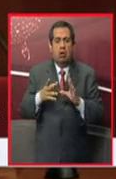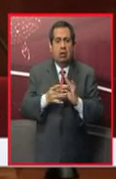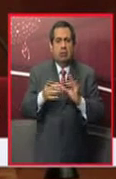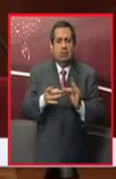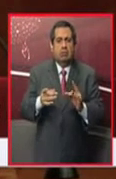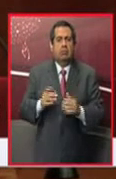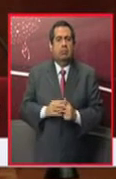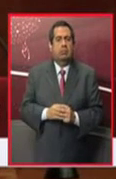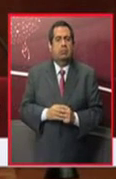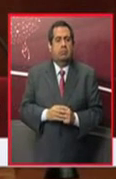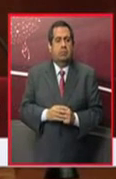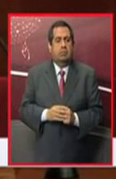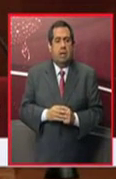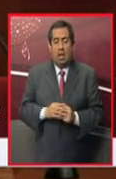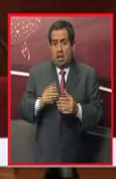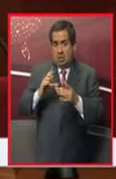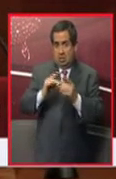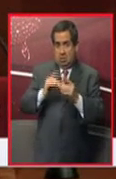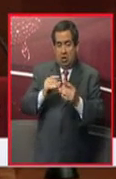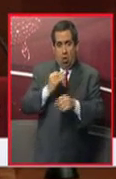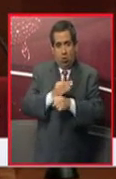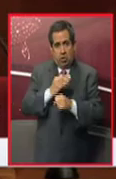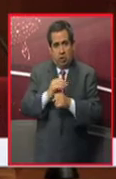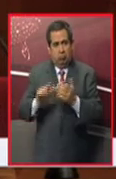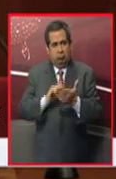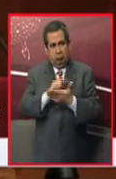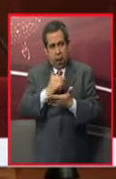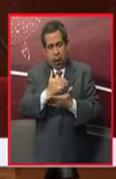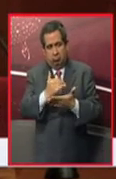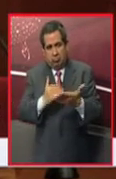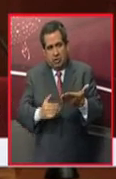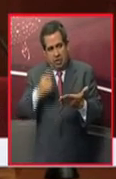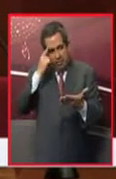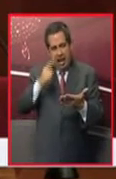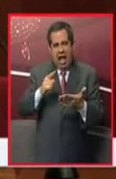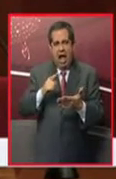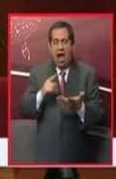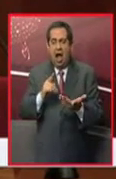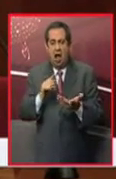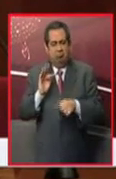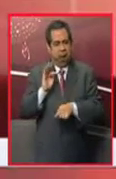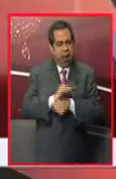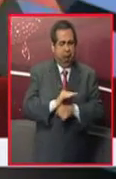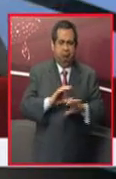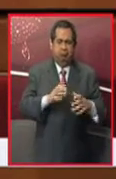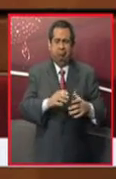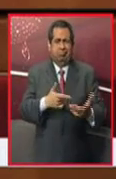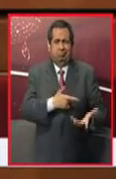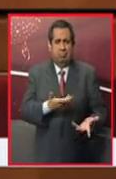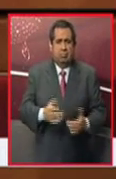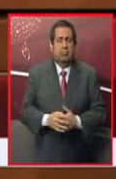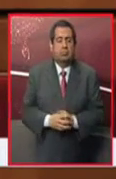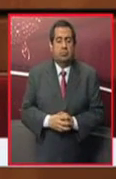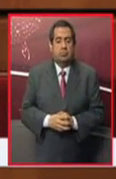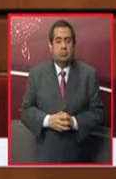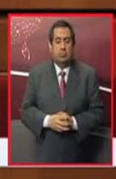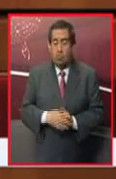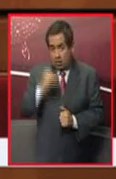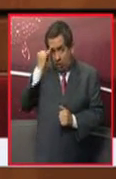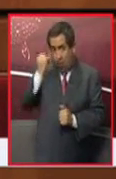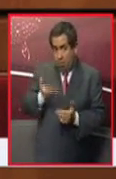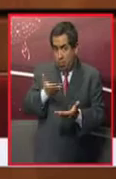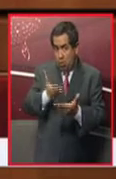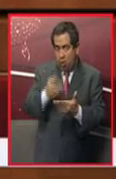legisladores. Se está legislando con beneficiarios exprofeso. Se propone que se